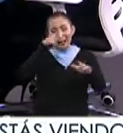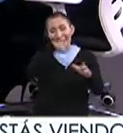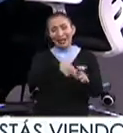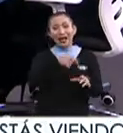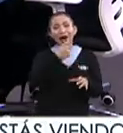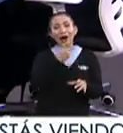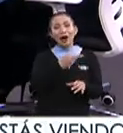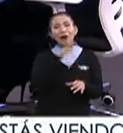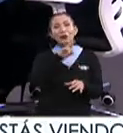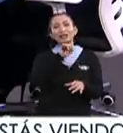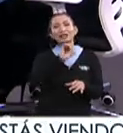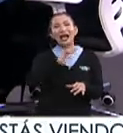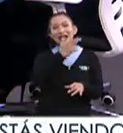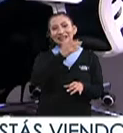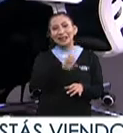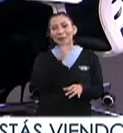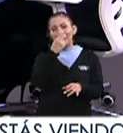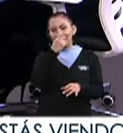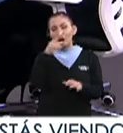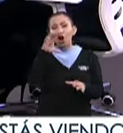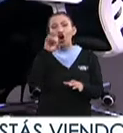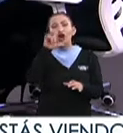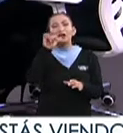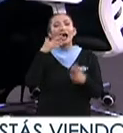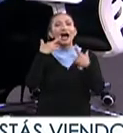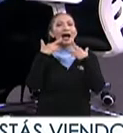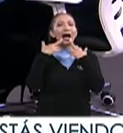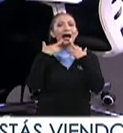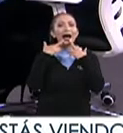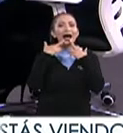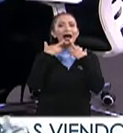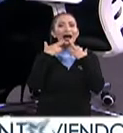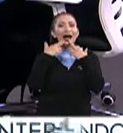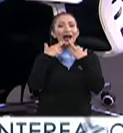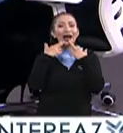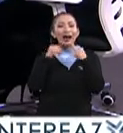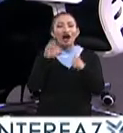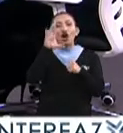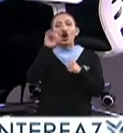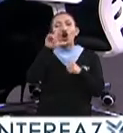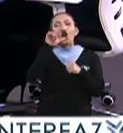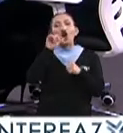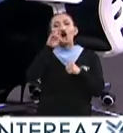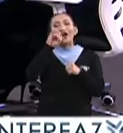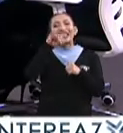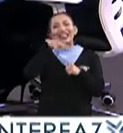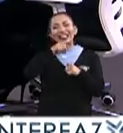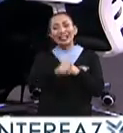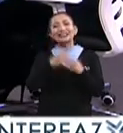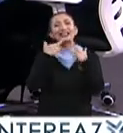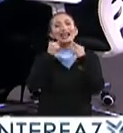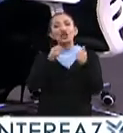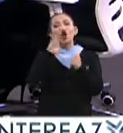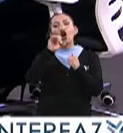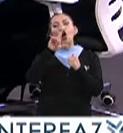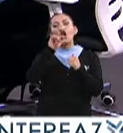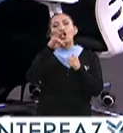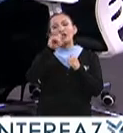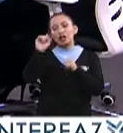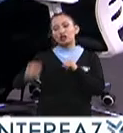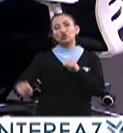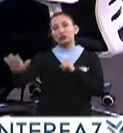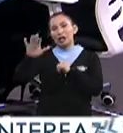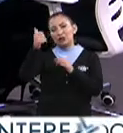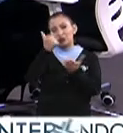Huizache 25, ok. En la colonia Rancho... Con los colorines, ¿no? Colorines. En Ranchos Colorines, allá en el sur